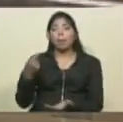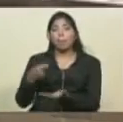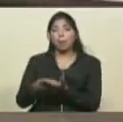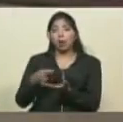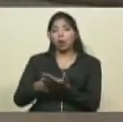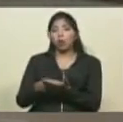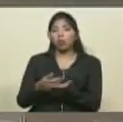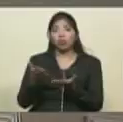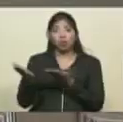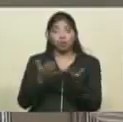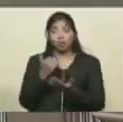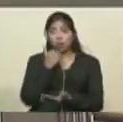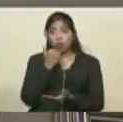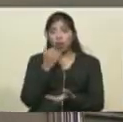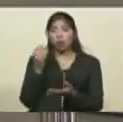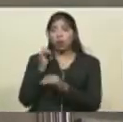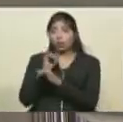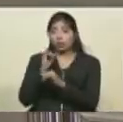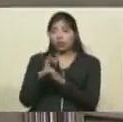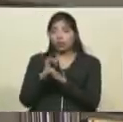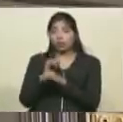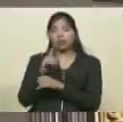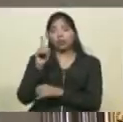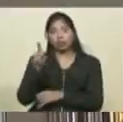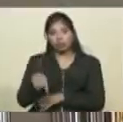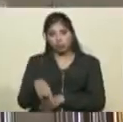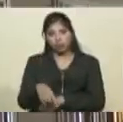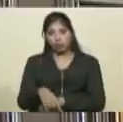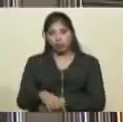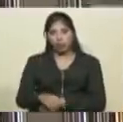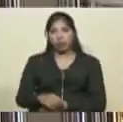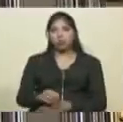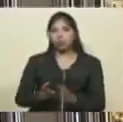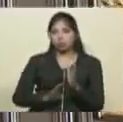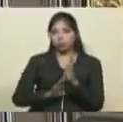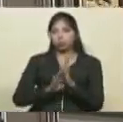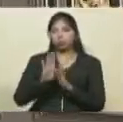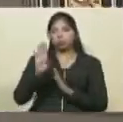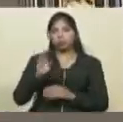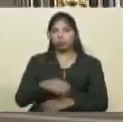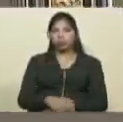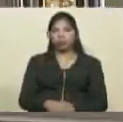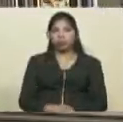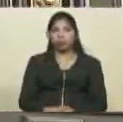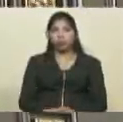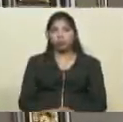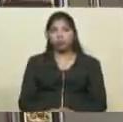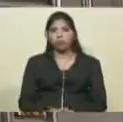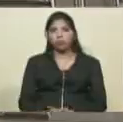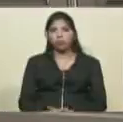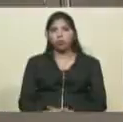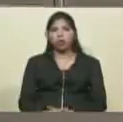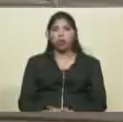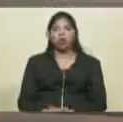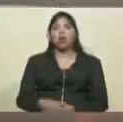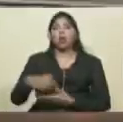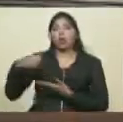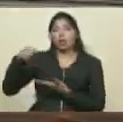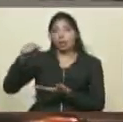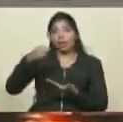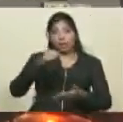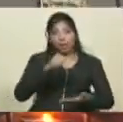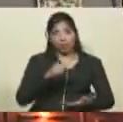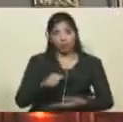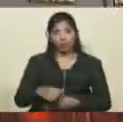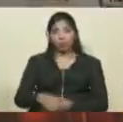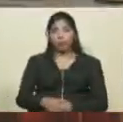país a través de medios electrónicos. El anuncio de incremento de las metas de cobertura de los comités locales de abastecimiento y producción